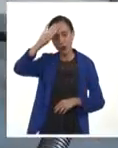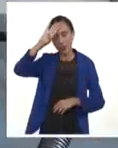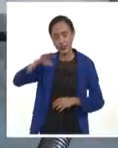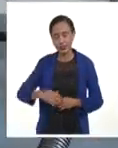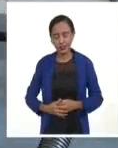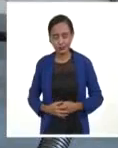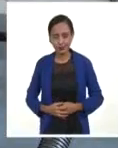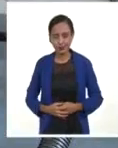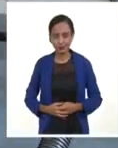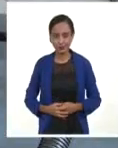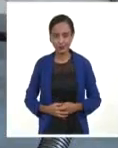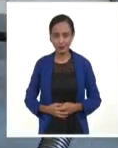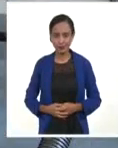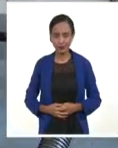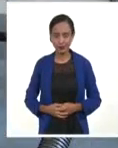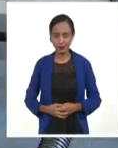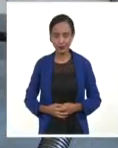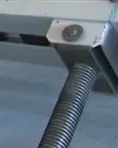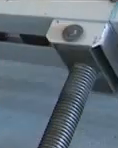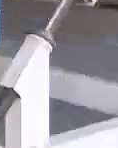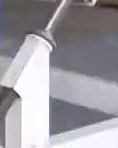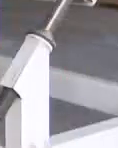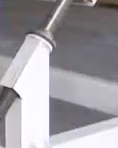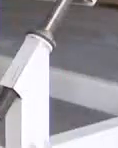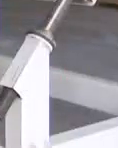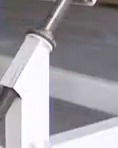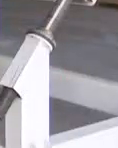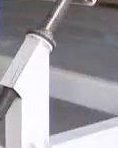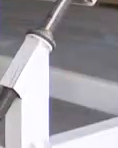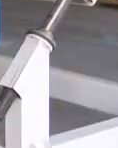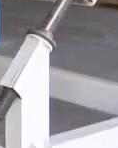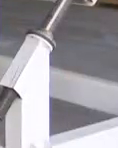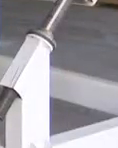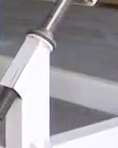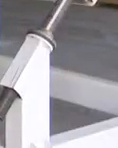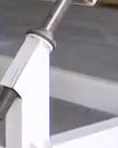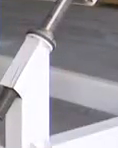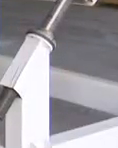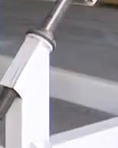Bernardo Espinosa, Sistema Informativo de la Televisión Cubana.